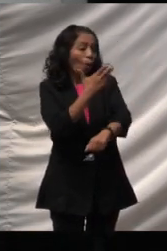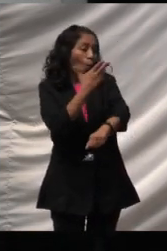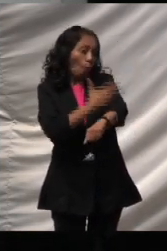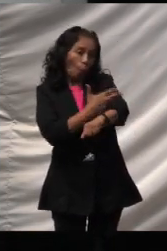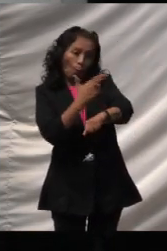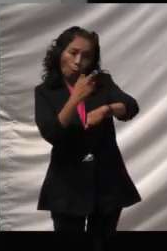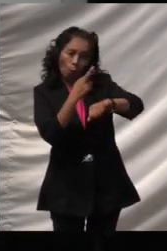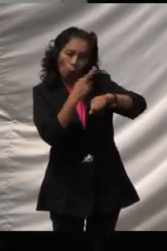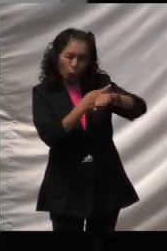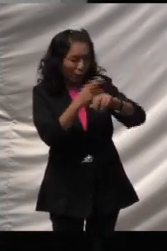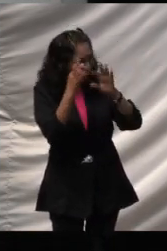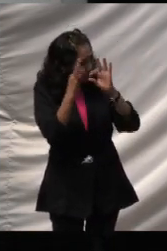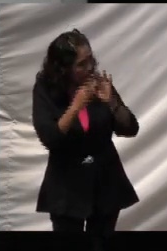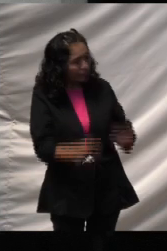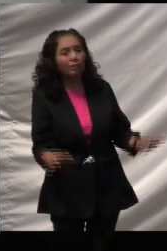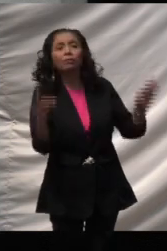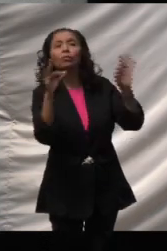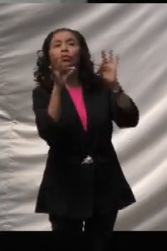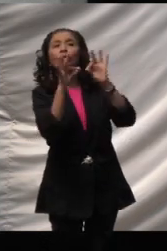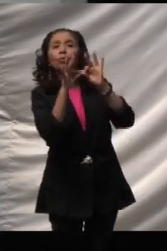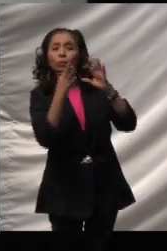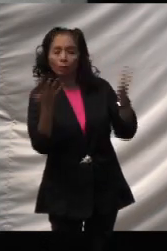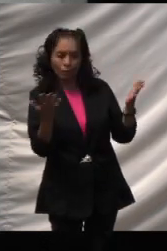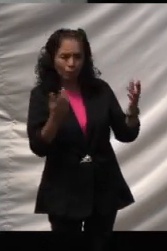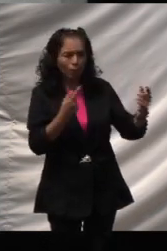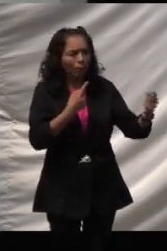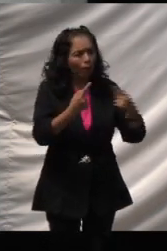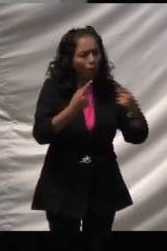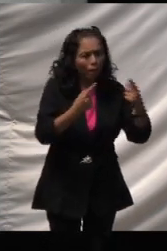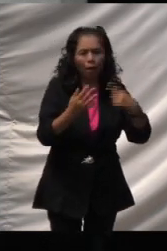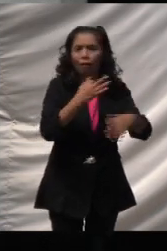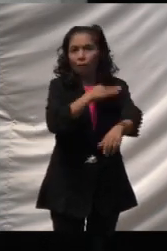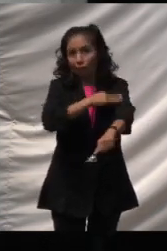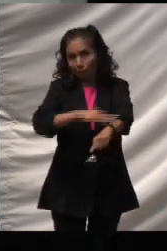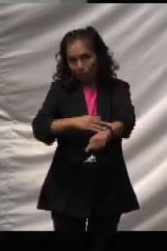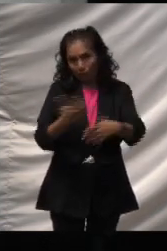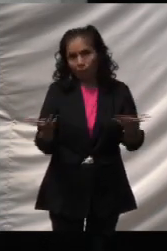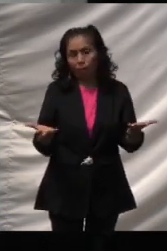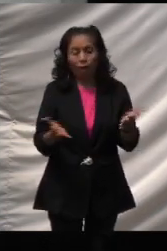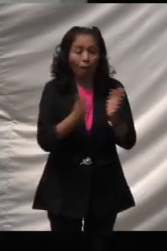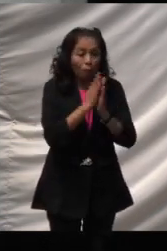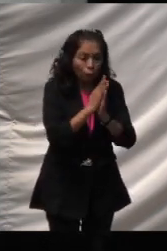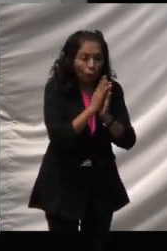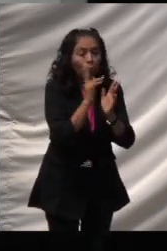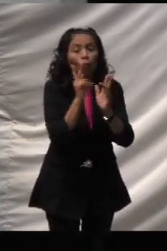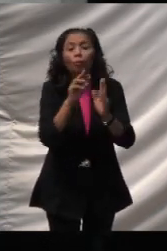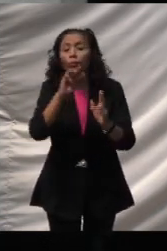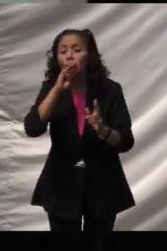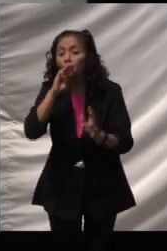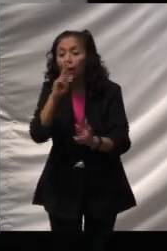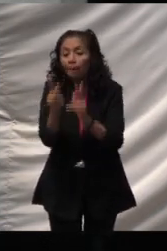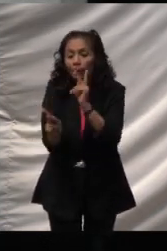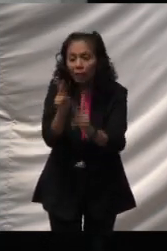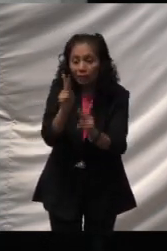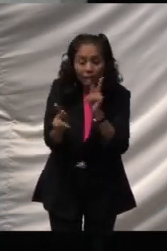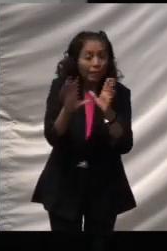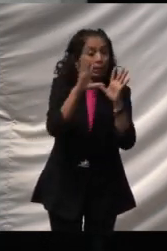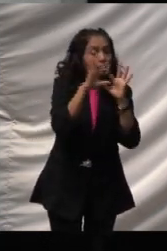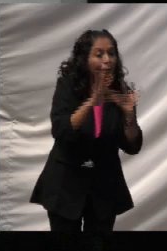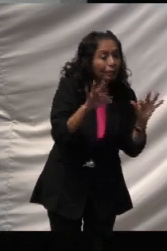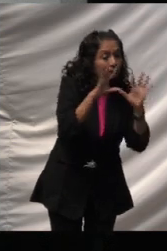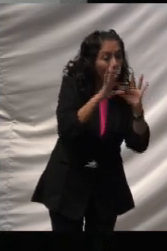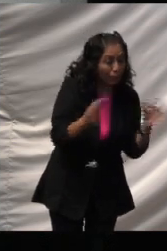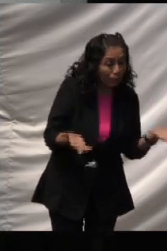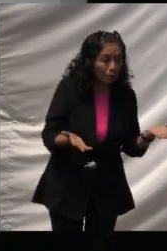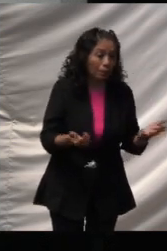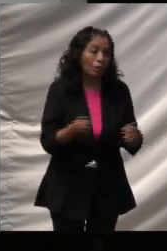es algo fundamental para una sana convivencia en familia. Trata de platicar con tu madre y explícale por qué lo hiciste